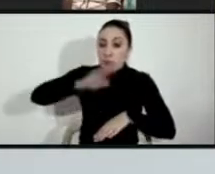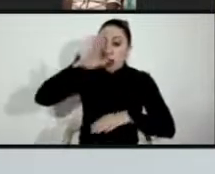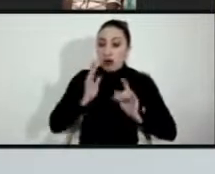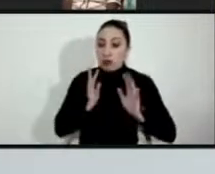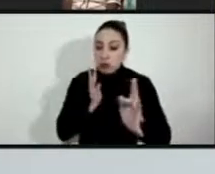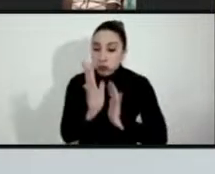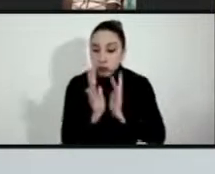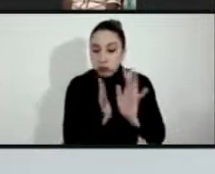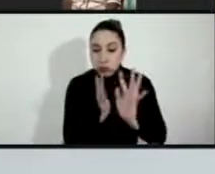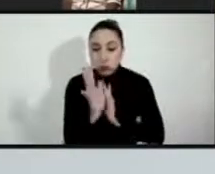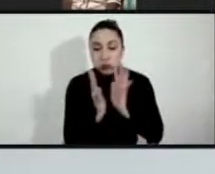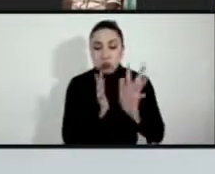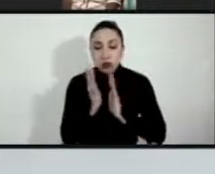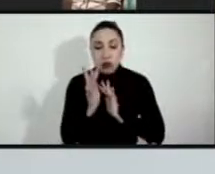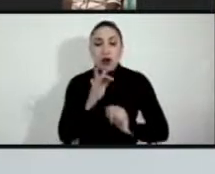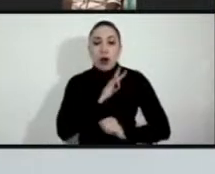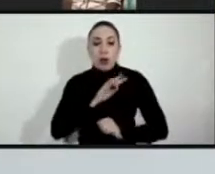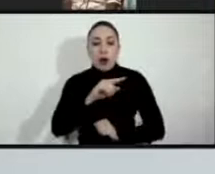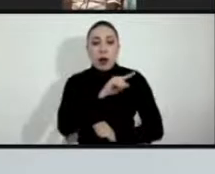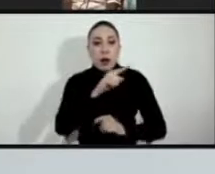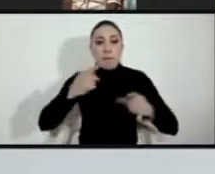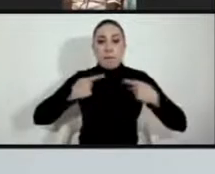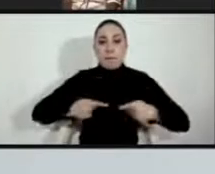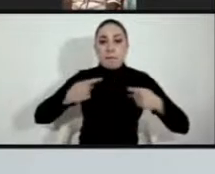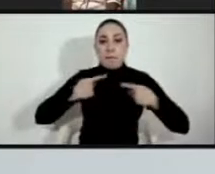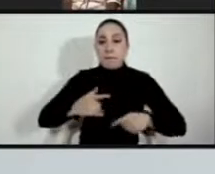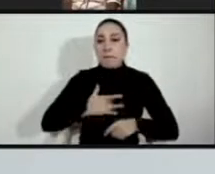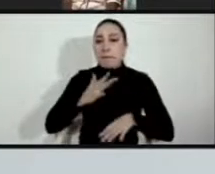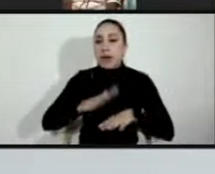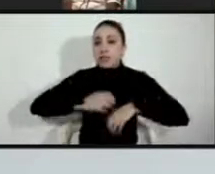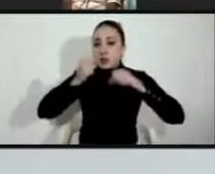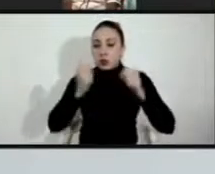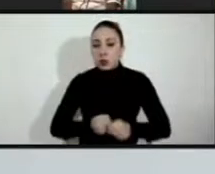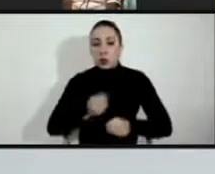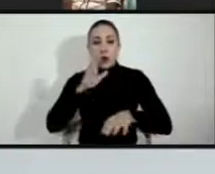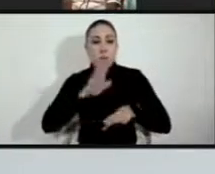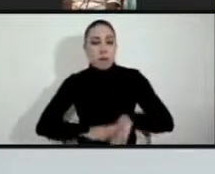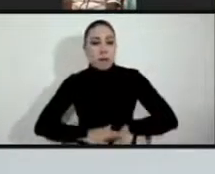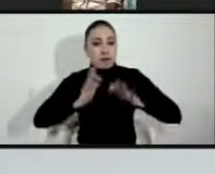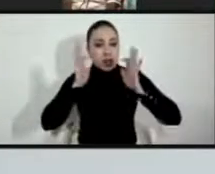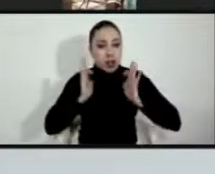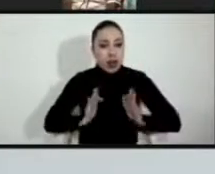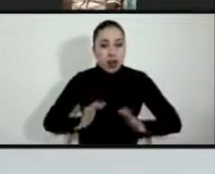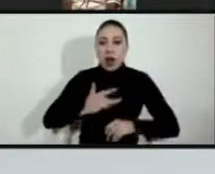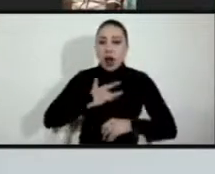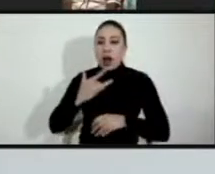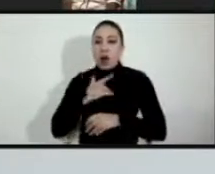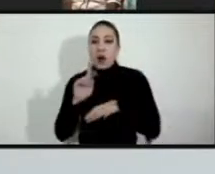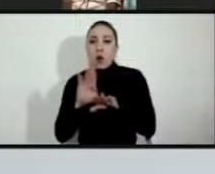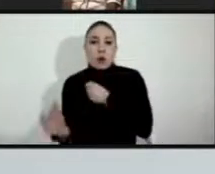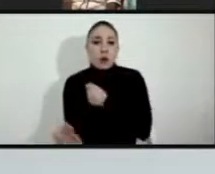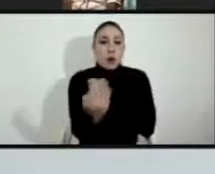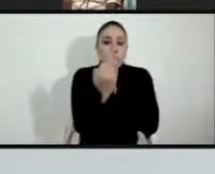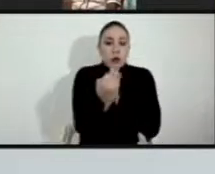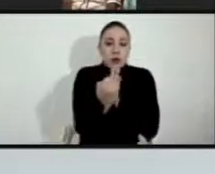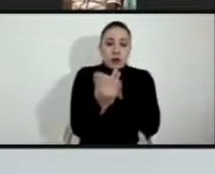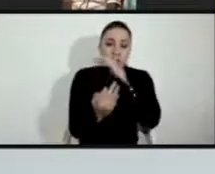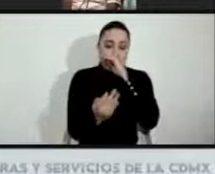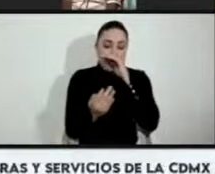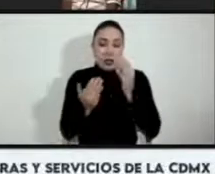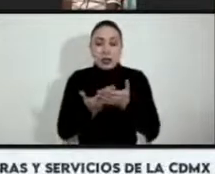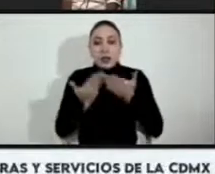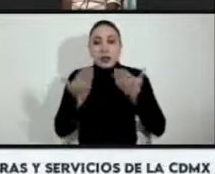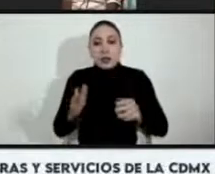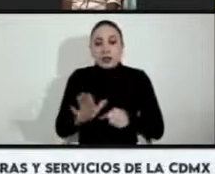podemos hacer que las personas se sientan cómodas y protegidas. Es nuestro deber como legisladores el proporcionar